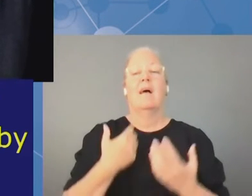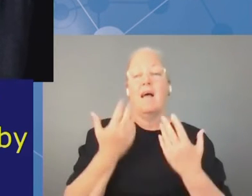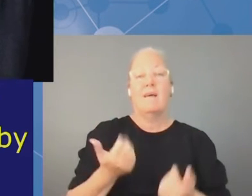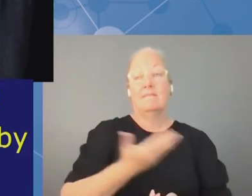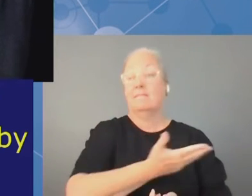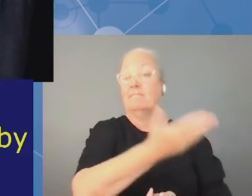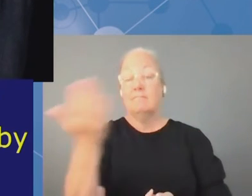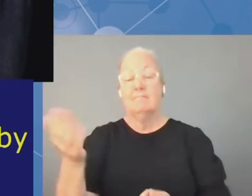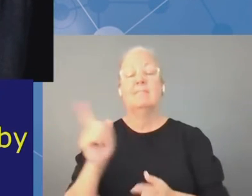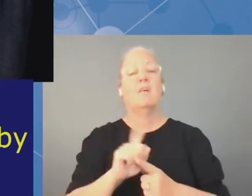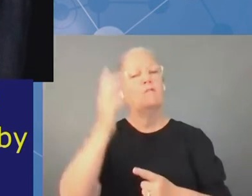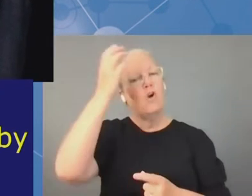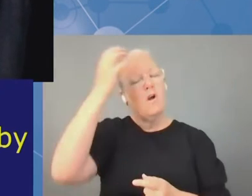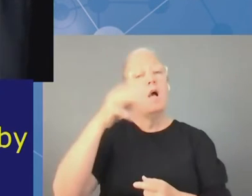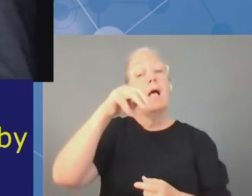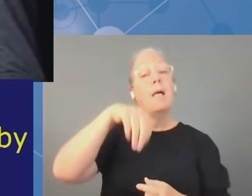Asesores MAC.